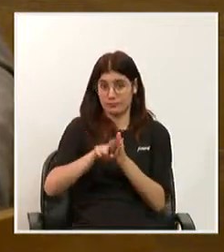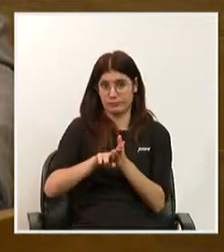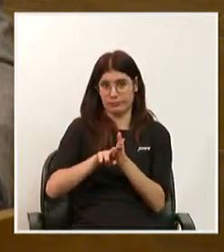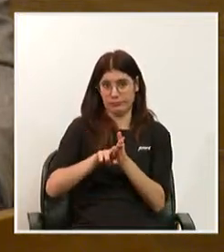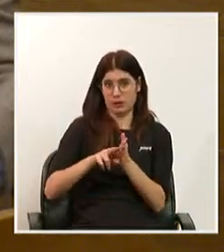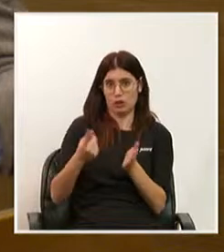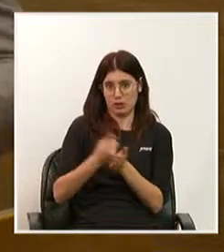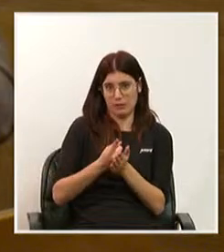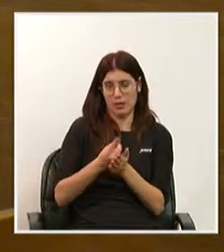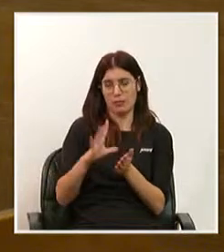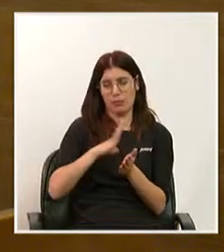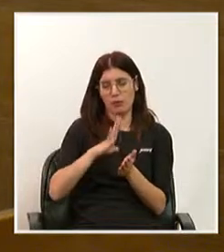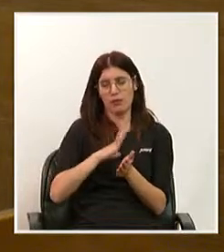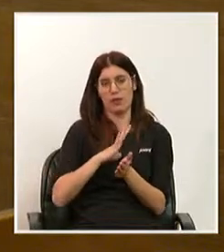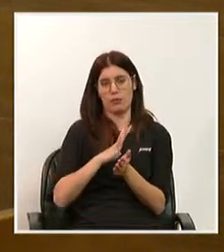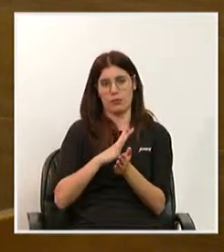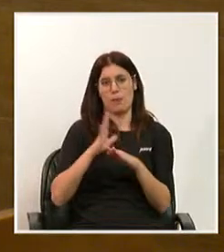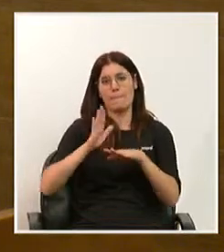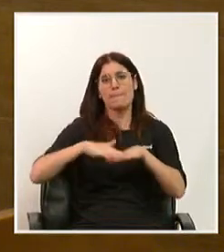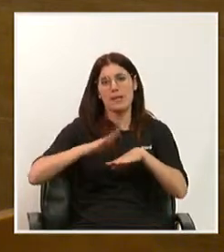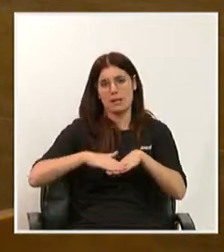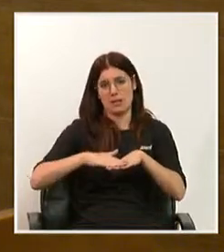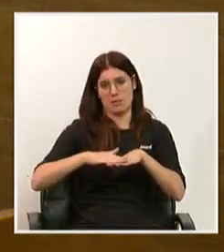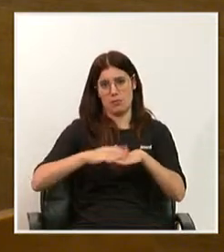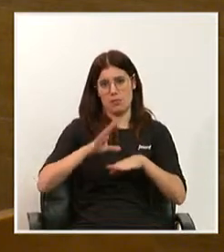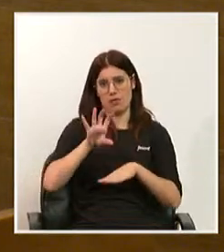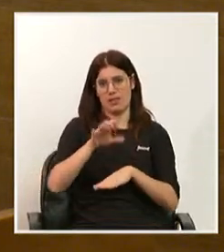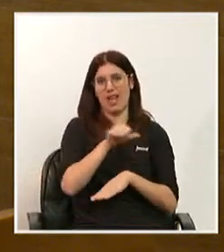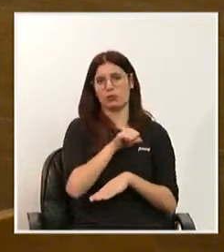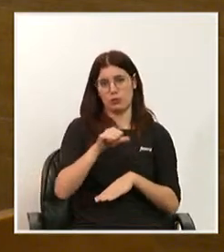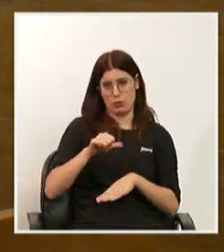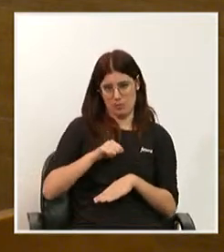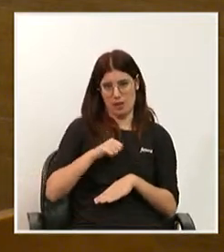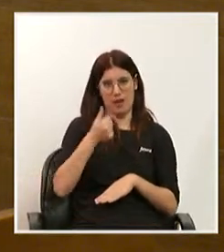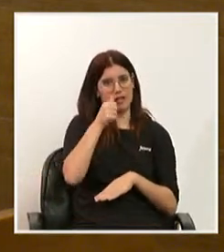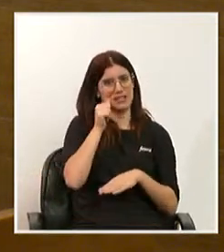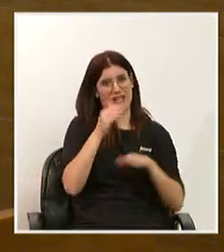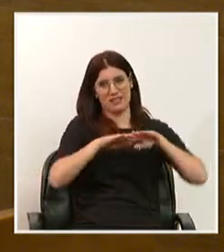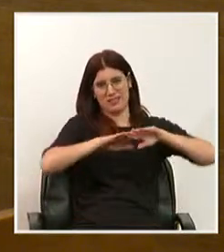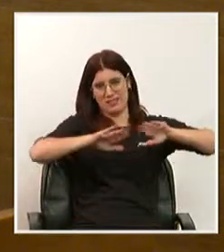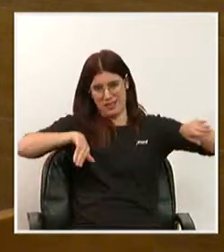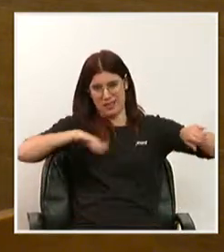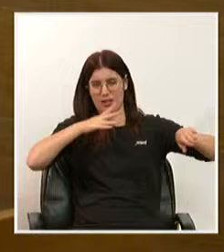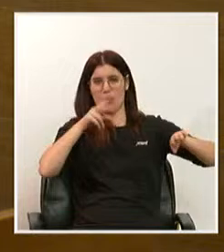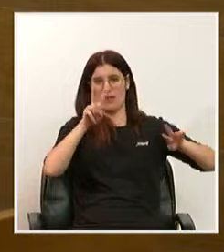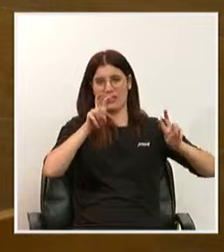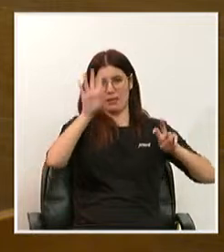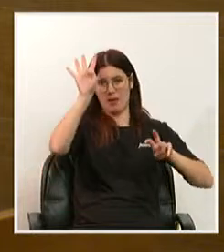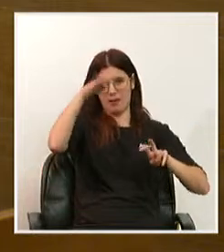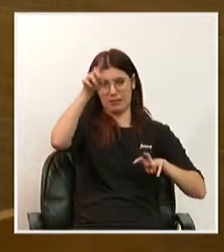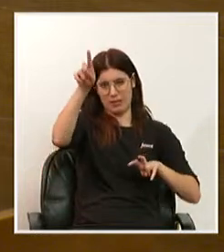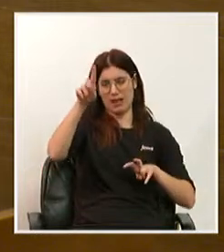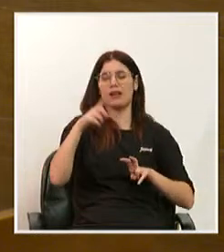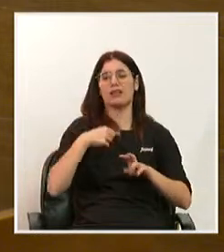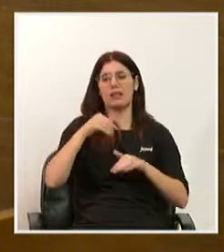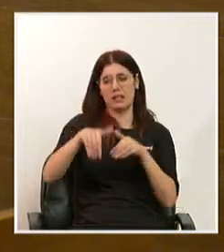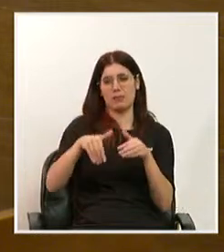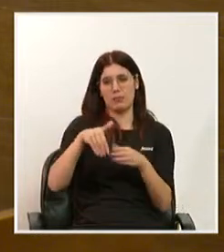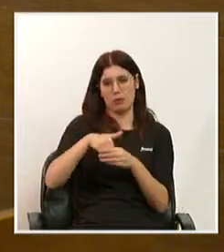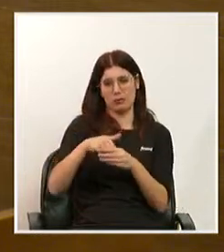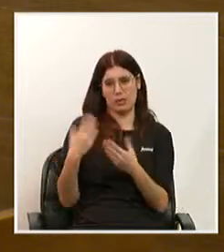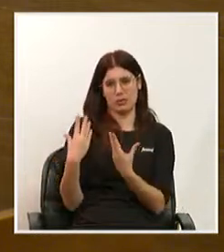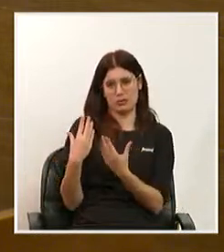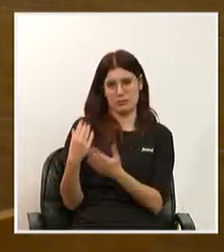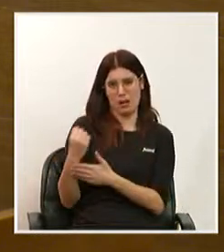una vez manifiesten un mínimo de autonomía sobre Sánchez y sobre el nacionalismo Catalán y voten junto al partido popular Muchas